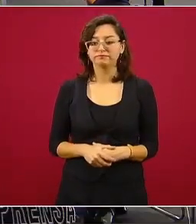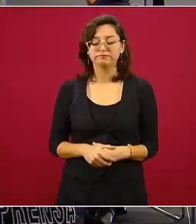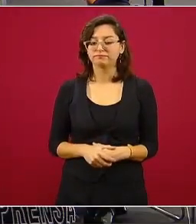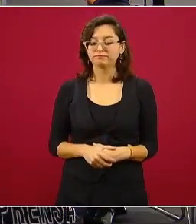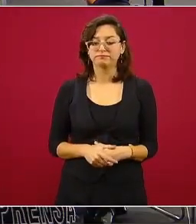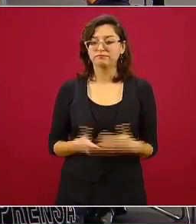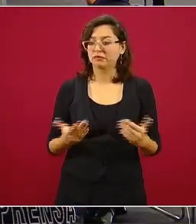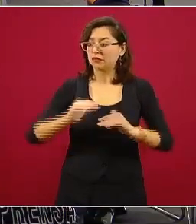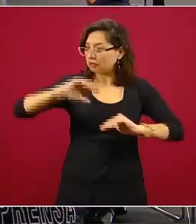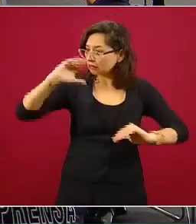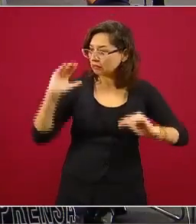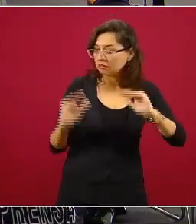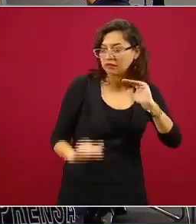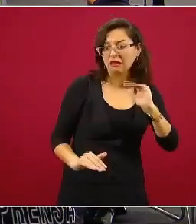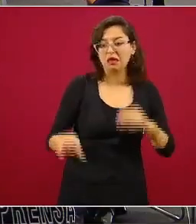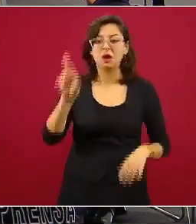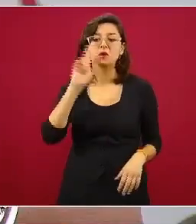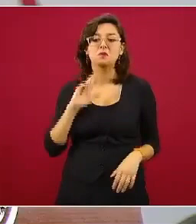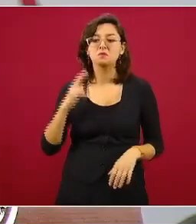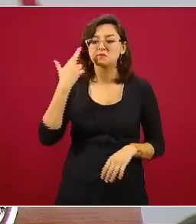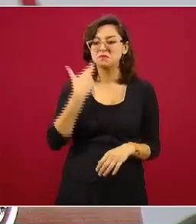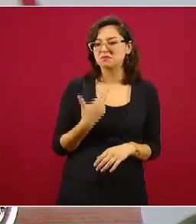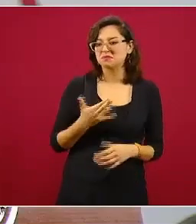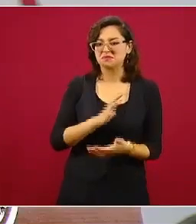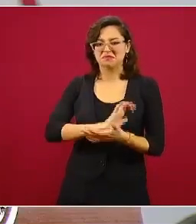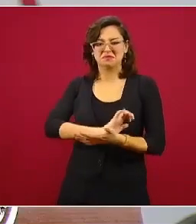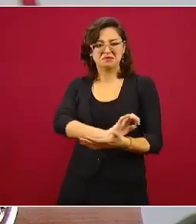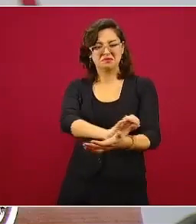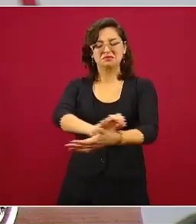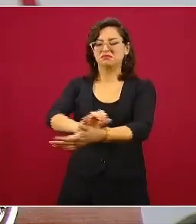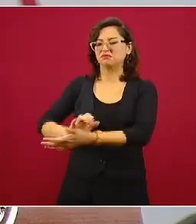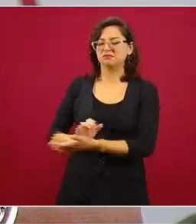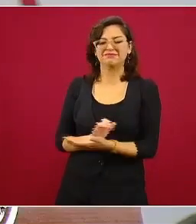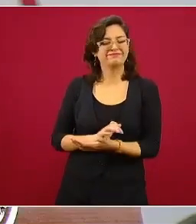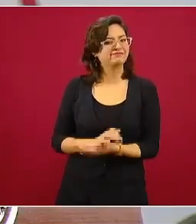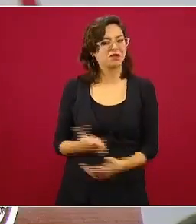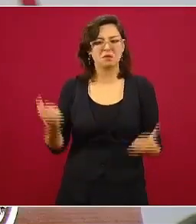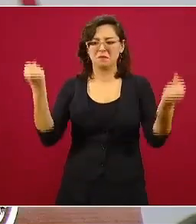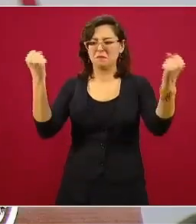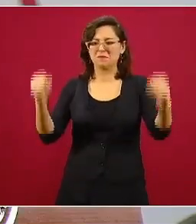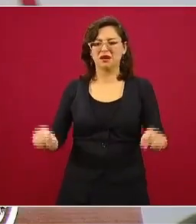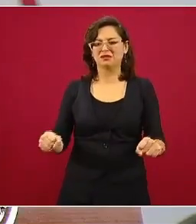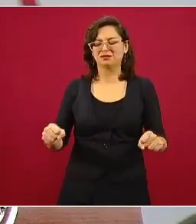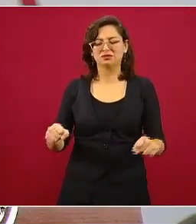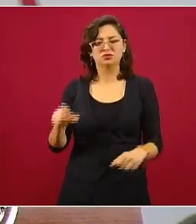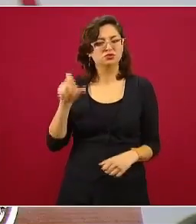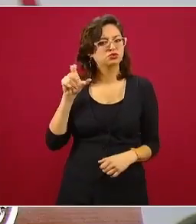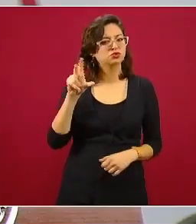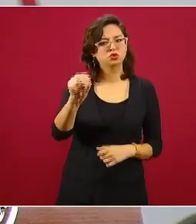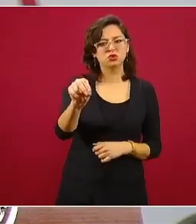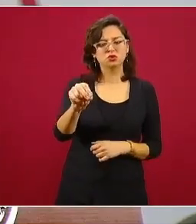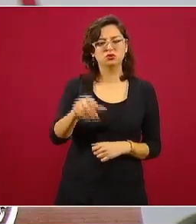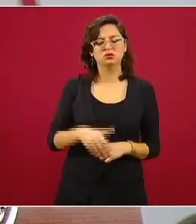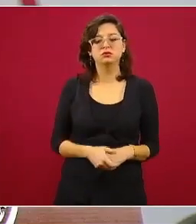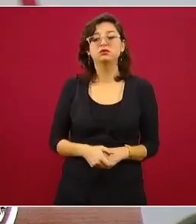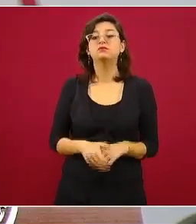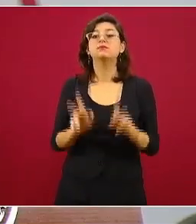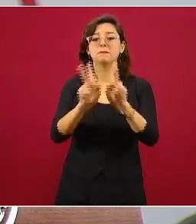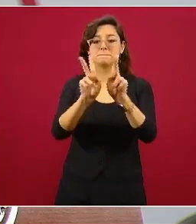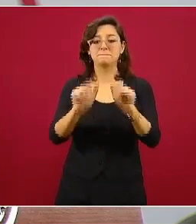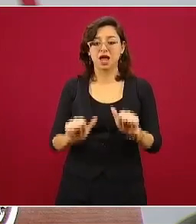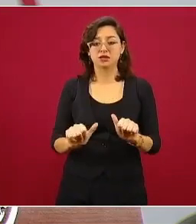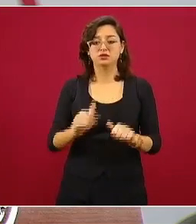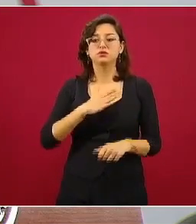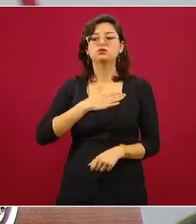no al racismo, no a las dictaduras, sí a la paz, a la